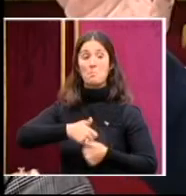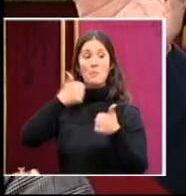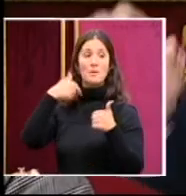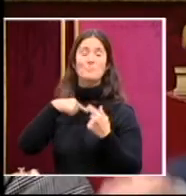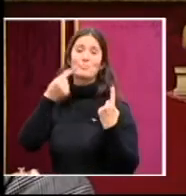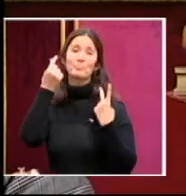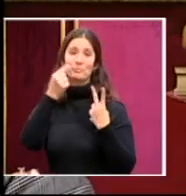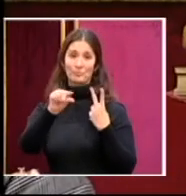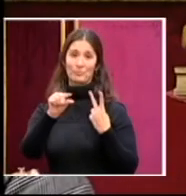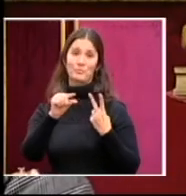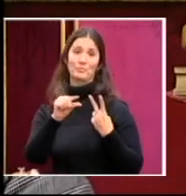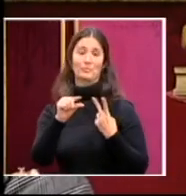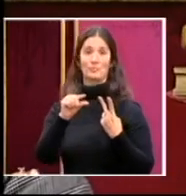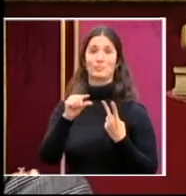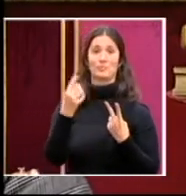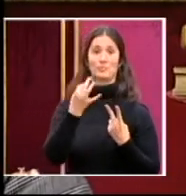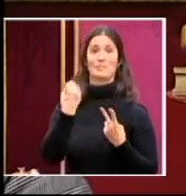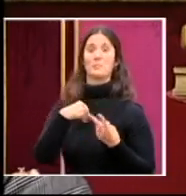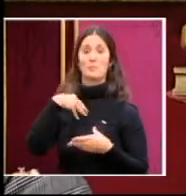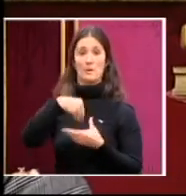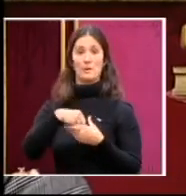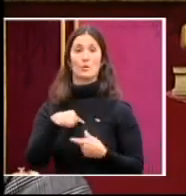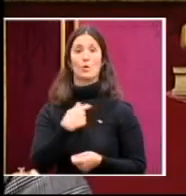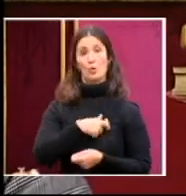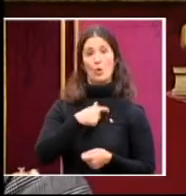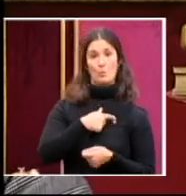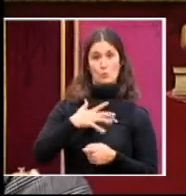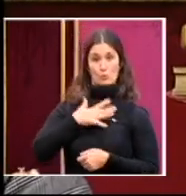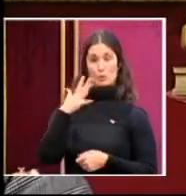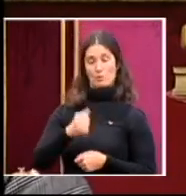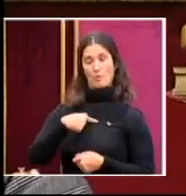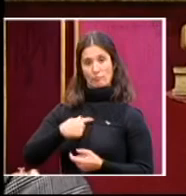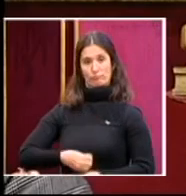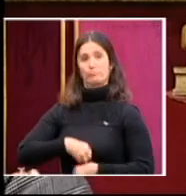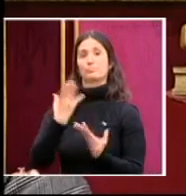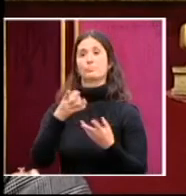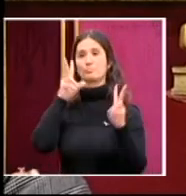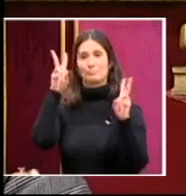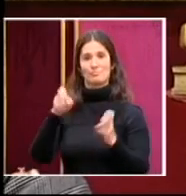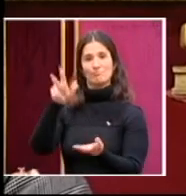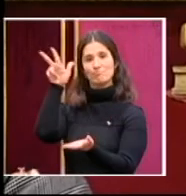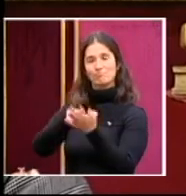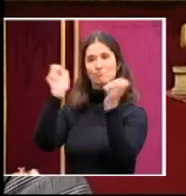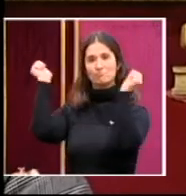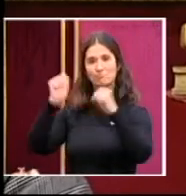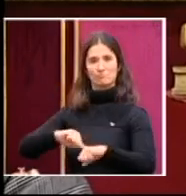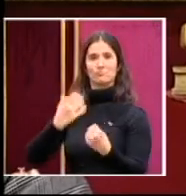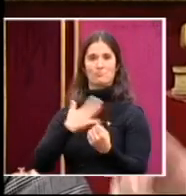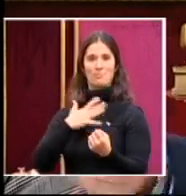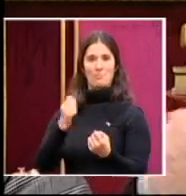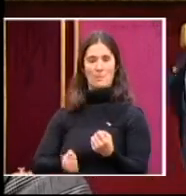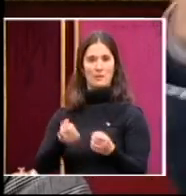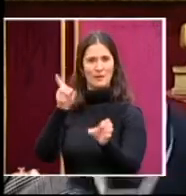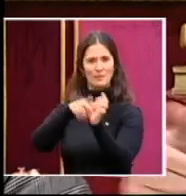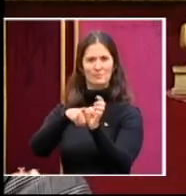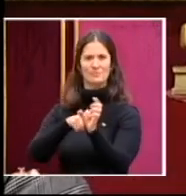muy sucintamente lo que en la comisión municipal expresamos con respecto a la rúbrica de la firma del pacto de alcaldes. Pues obviamente estamos